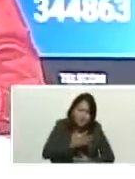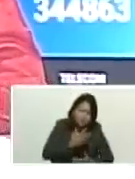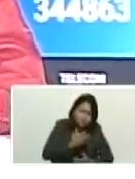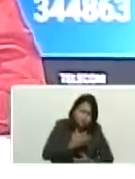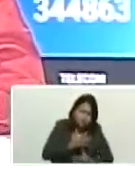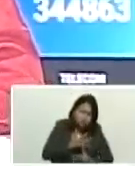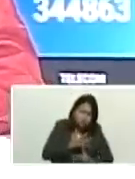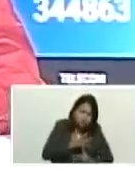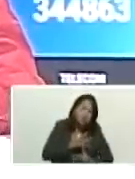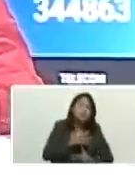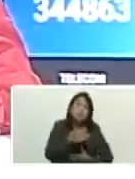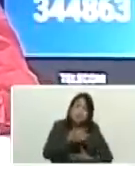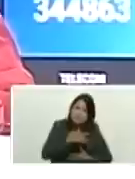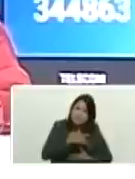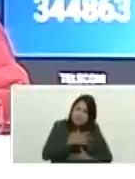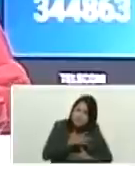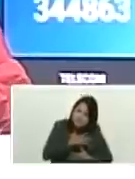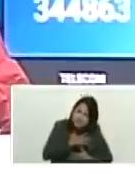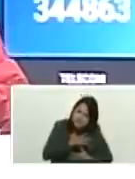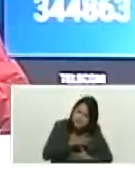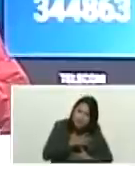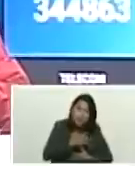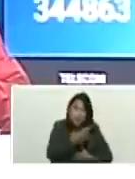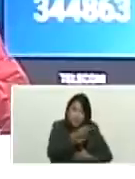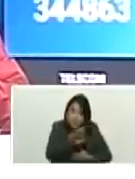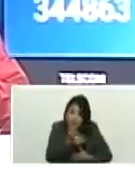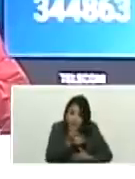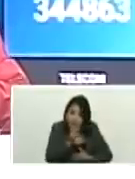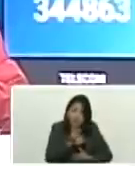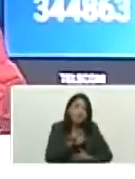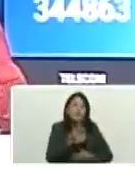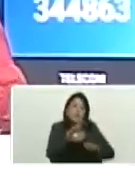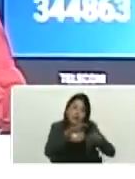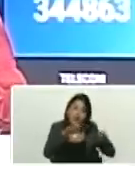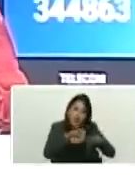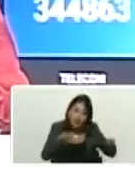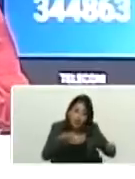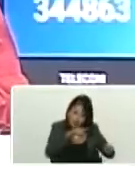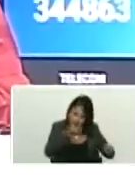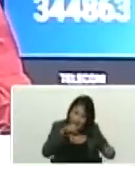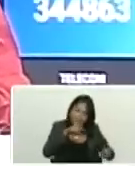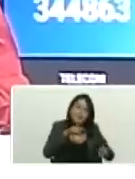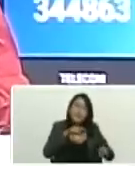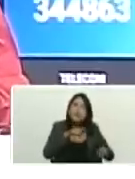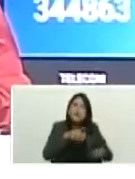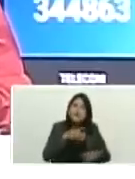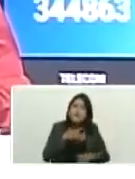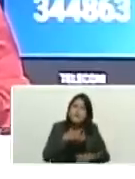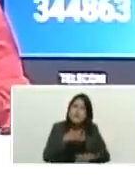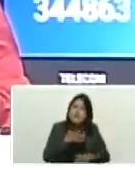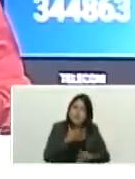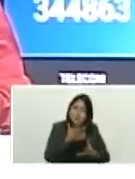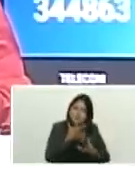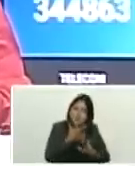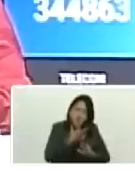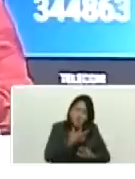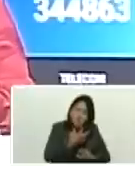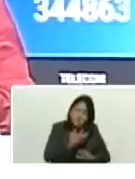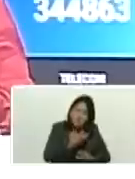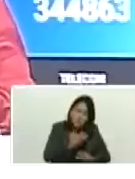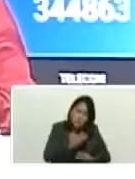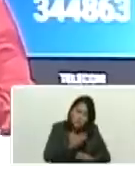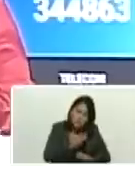achicopalado, atulampado. Alguno de ustedes sienta que está medio atulampado